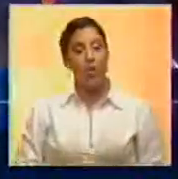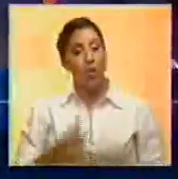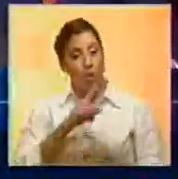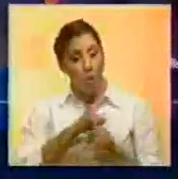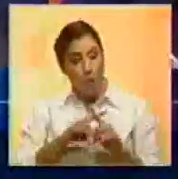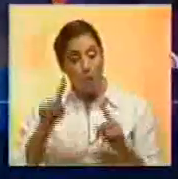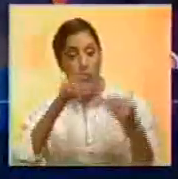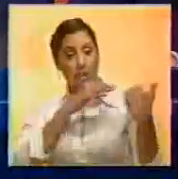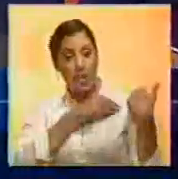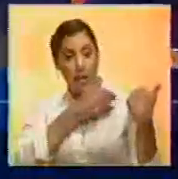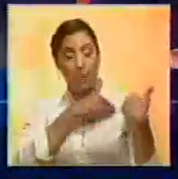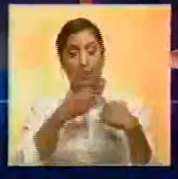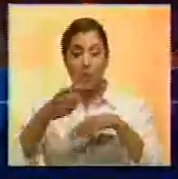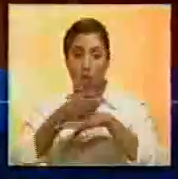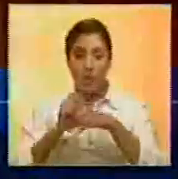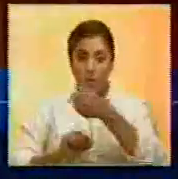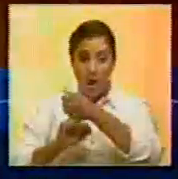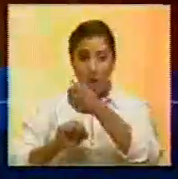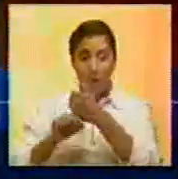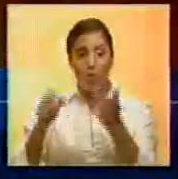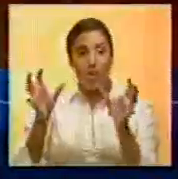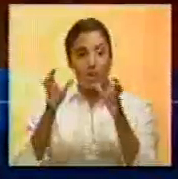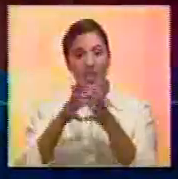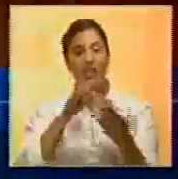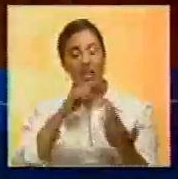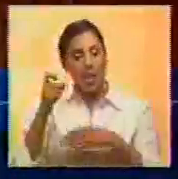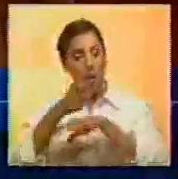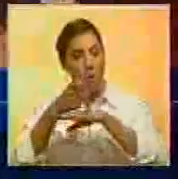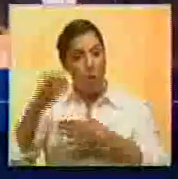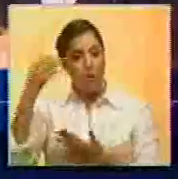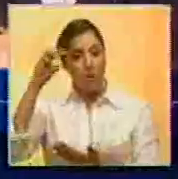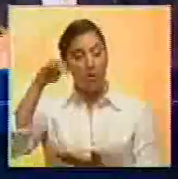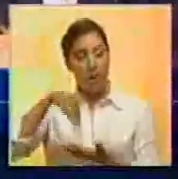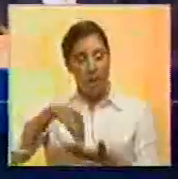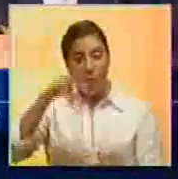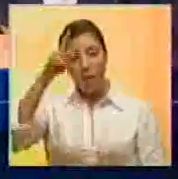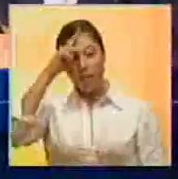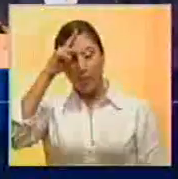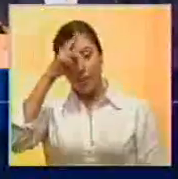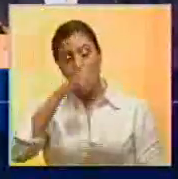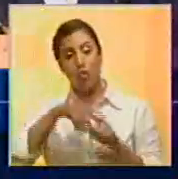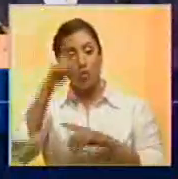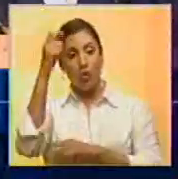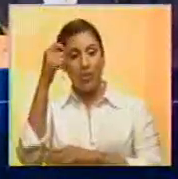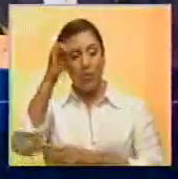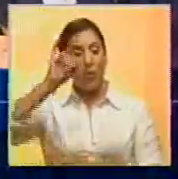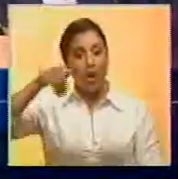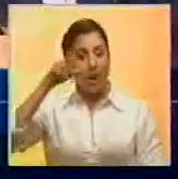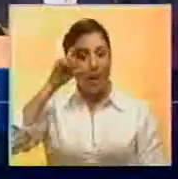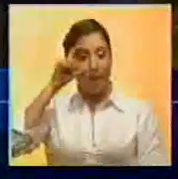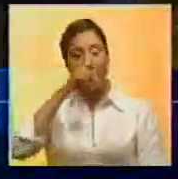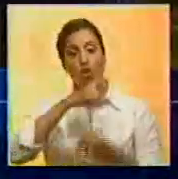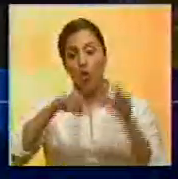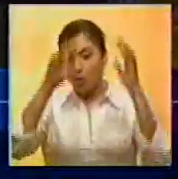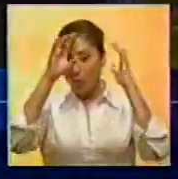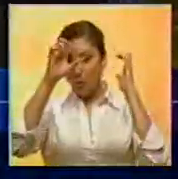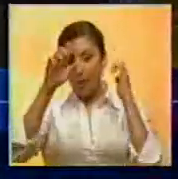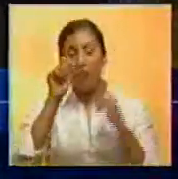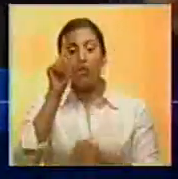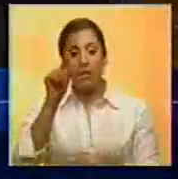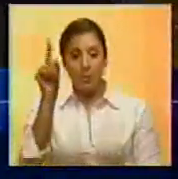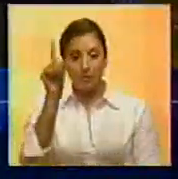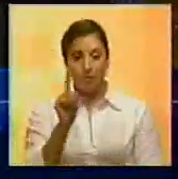otros representantes del gobierno durante la reunión fueron el gobernador del estado Aragua, Tarek El Aissami, el diputado Elías Jagua y el embajador Roy